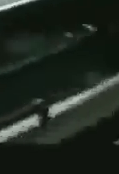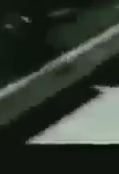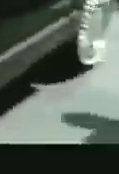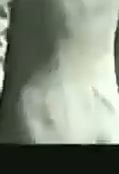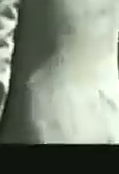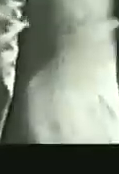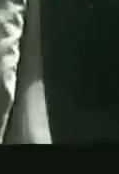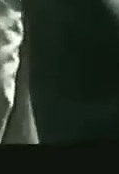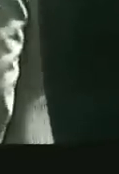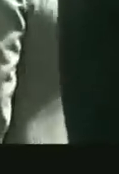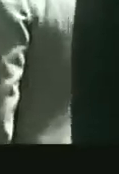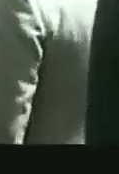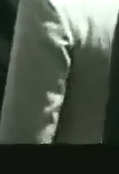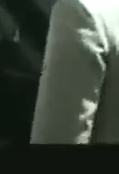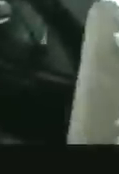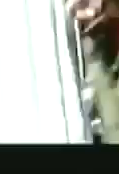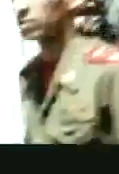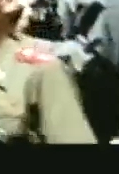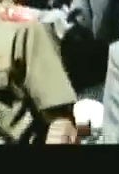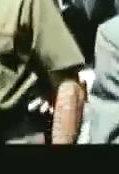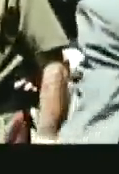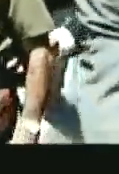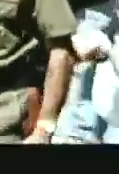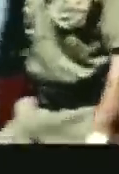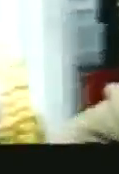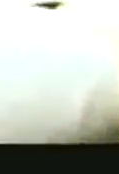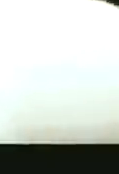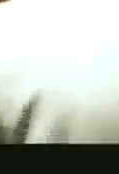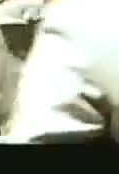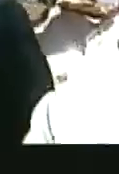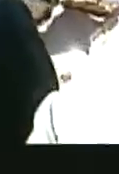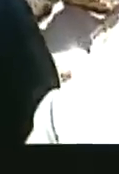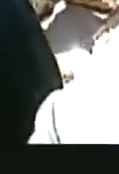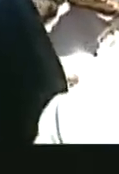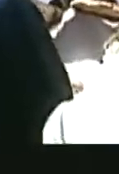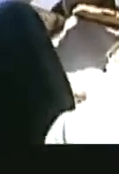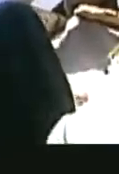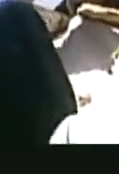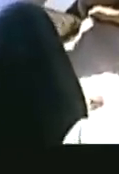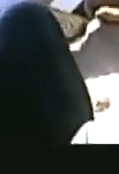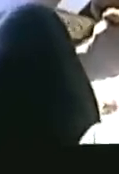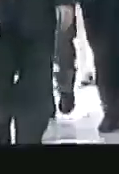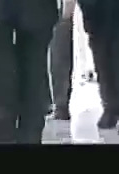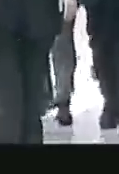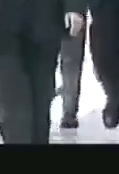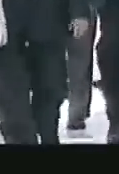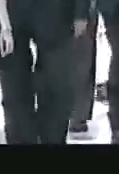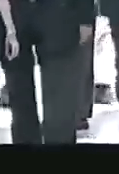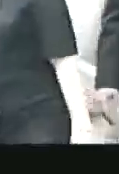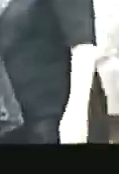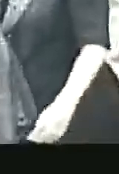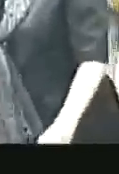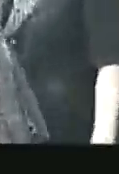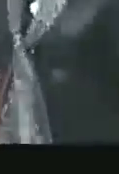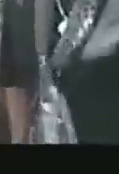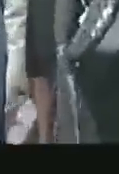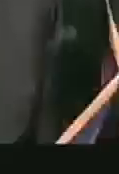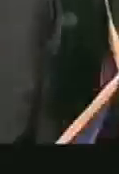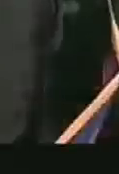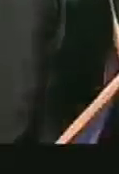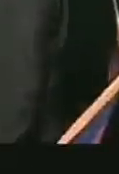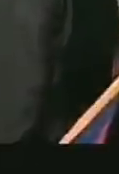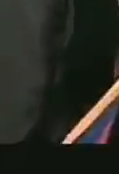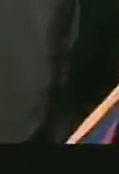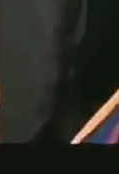Su promesa de transformación social en Venezuela, el comandante Hugo Chávez tomó juramento ante la Asamblea